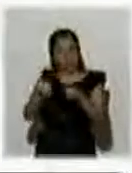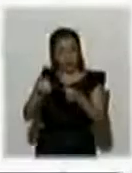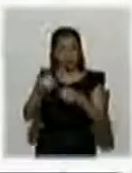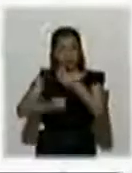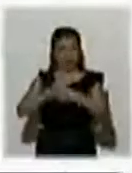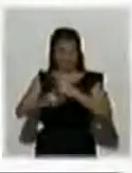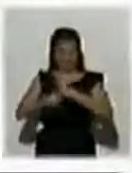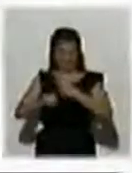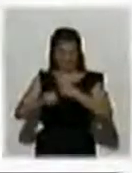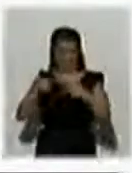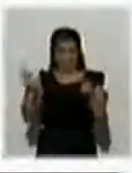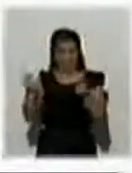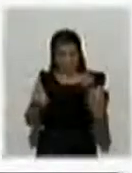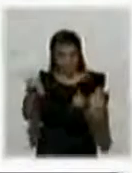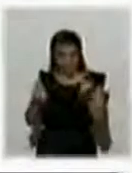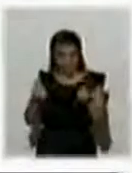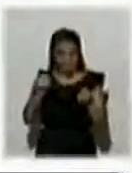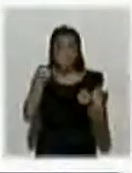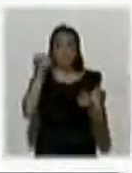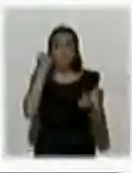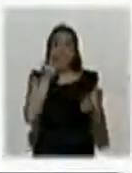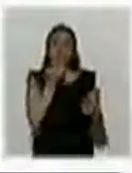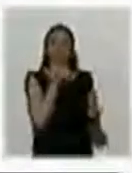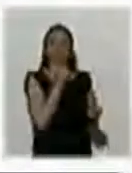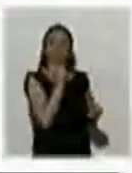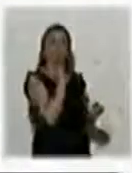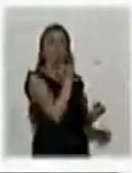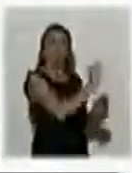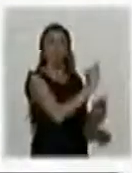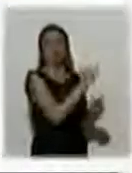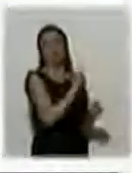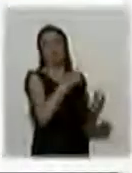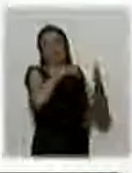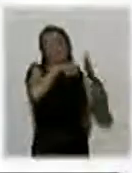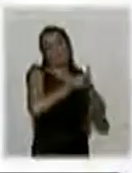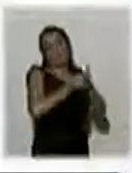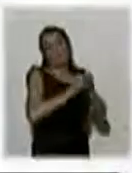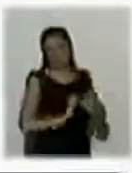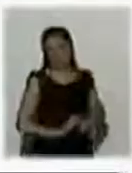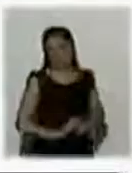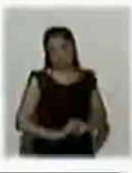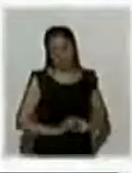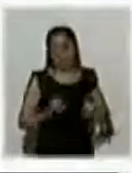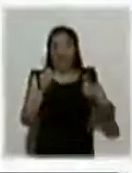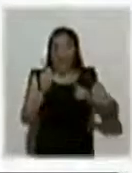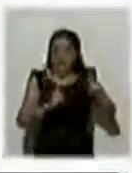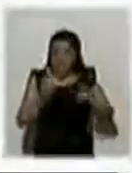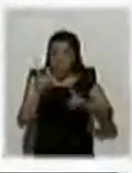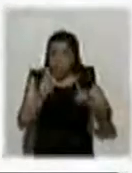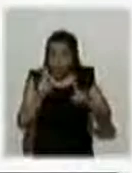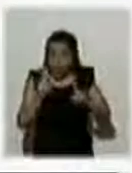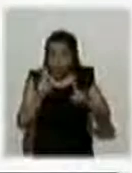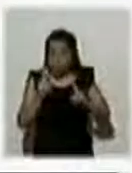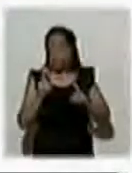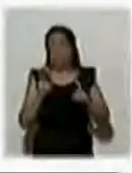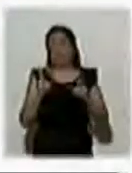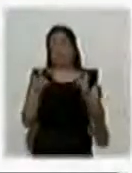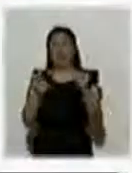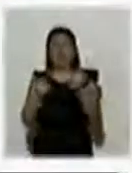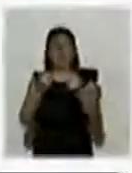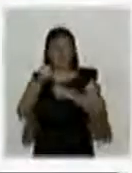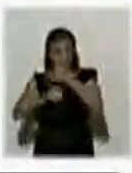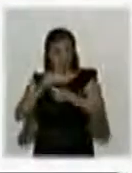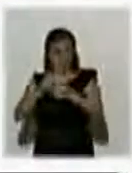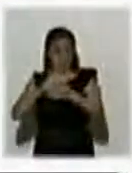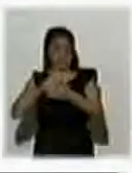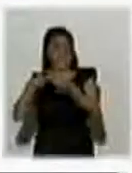incluso algunas de las plantas automotrices plantean levantar algunos turnos.